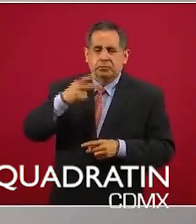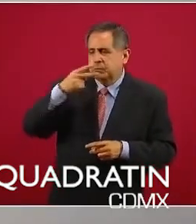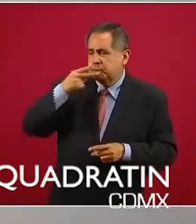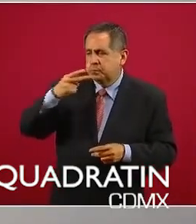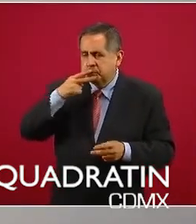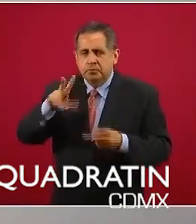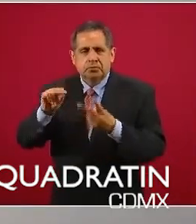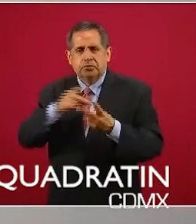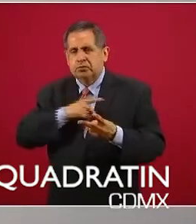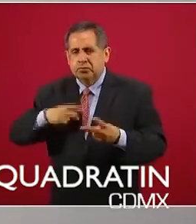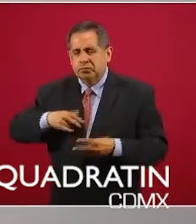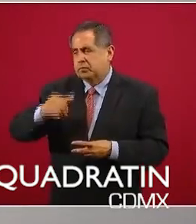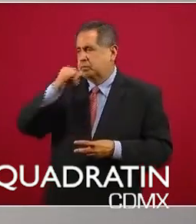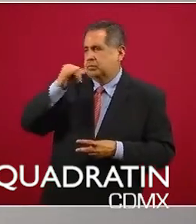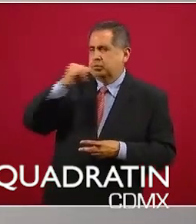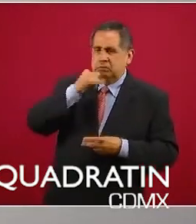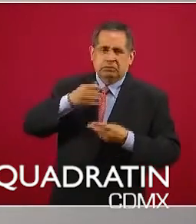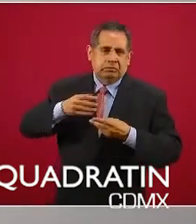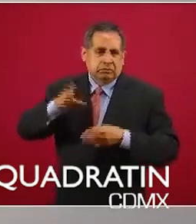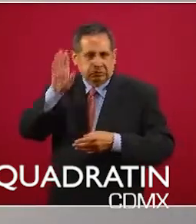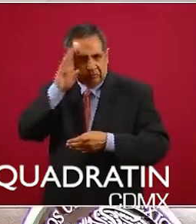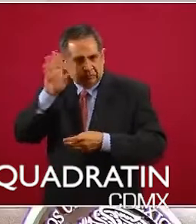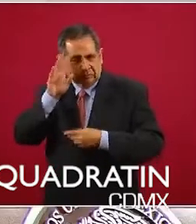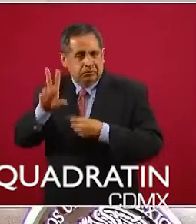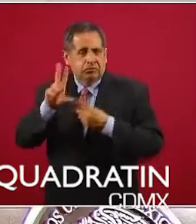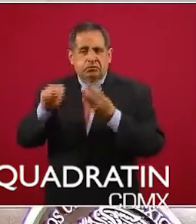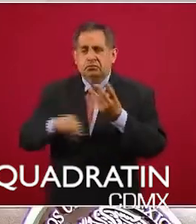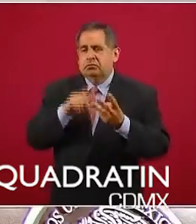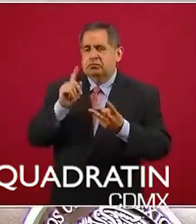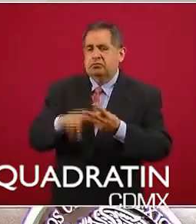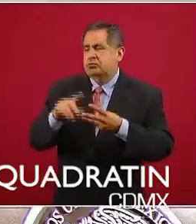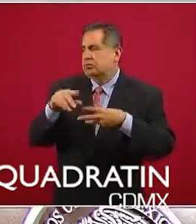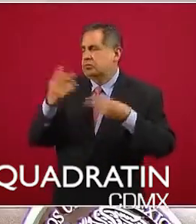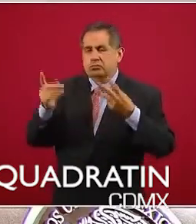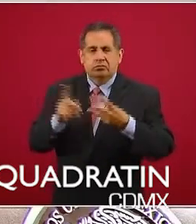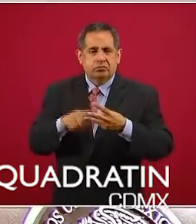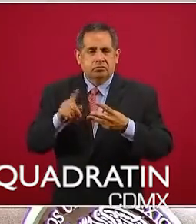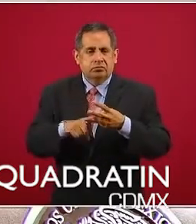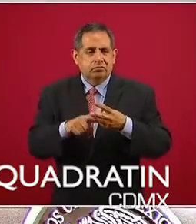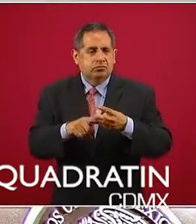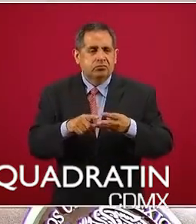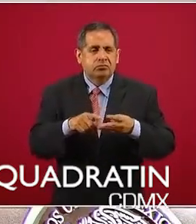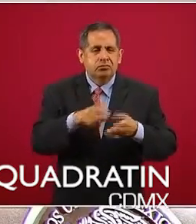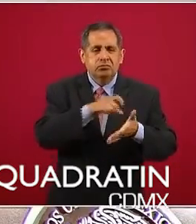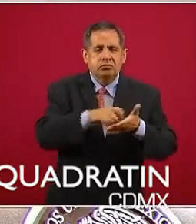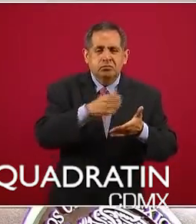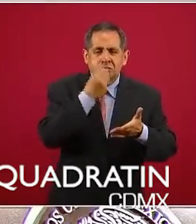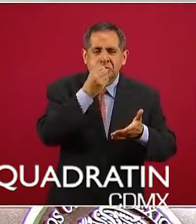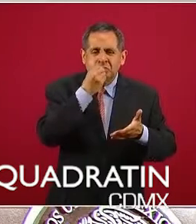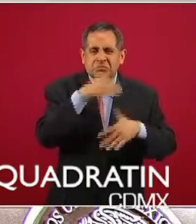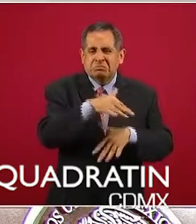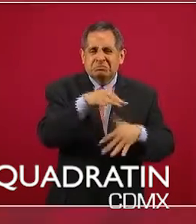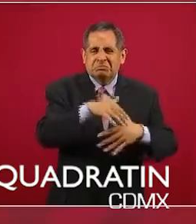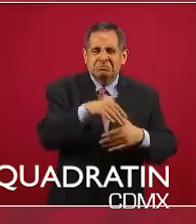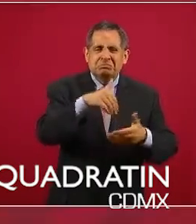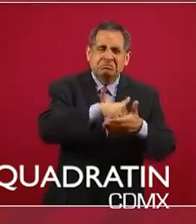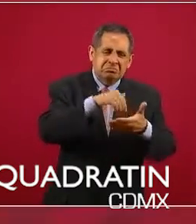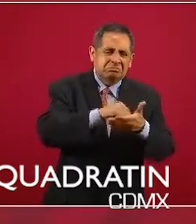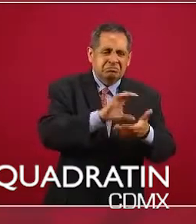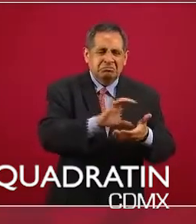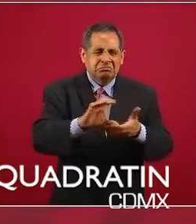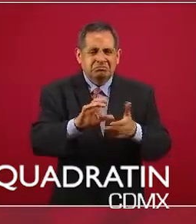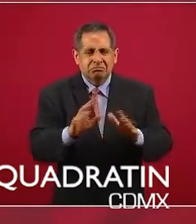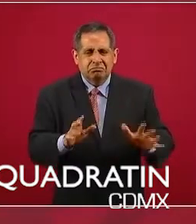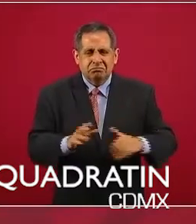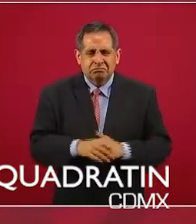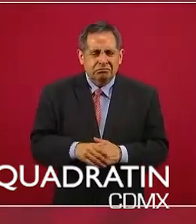el tabaquismo, en este caso, contra los productos chatarra. Yo no estoy de